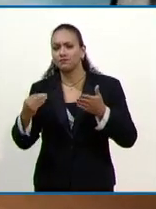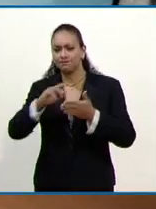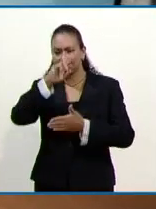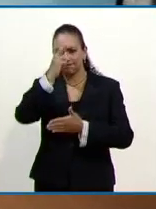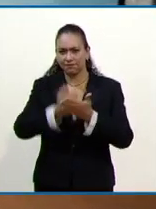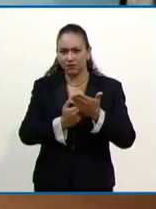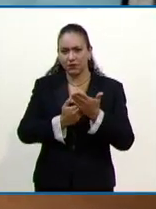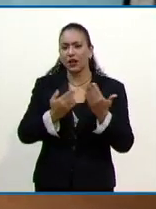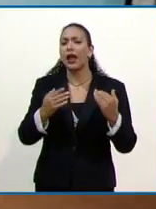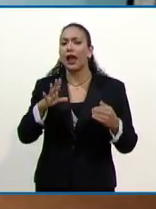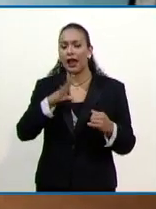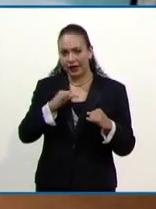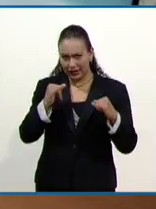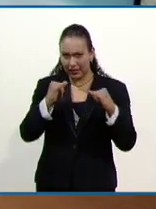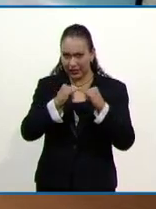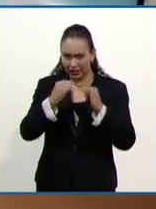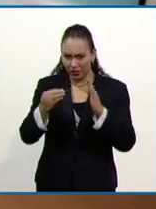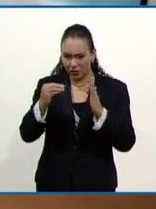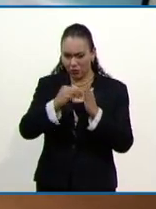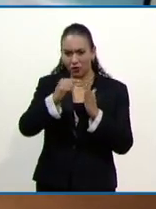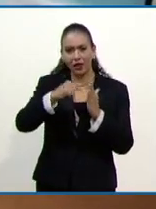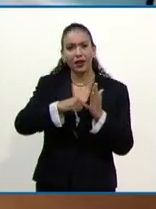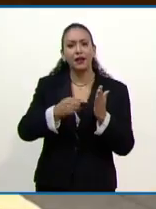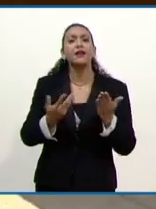Roma sean tipificados en nuestro país.